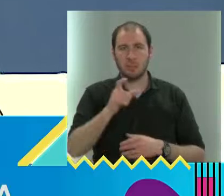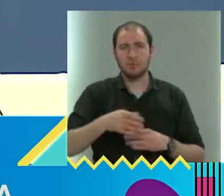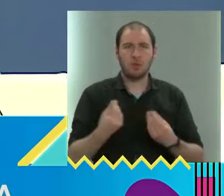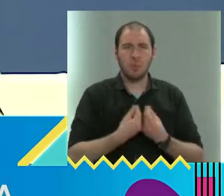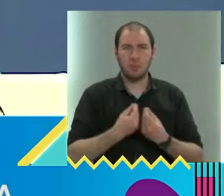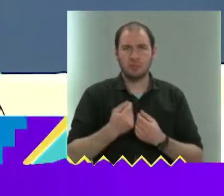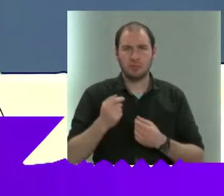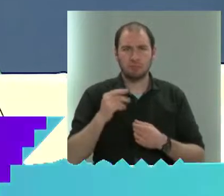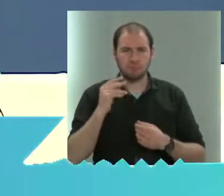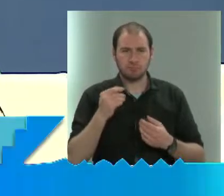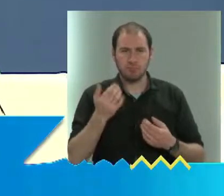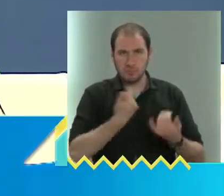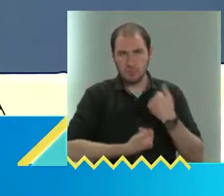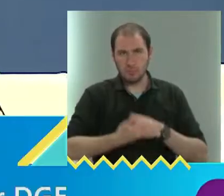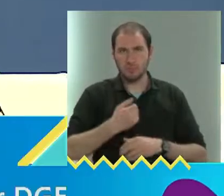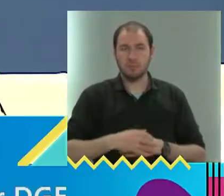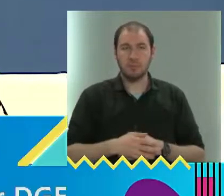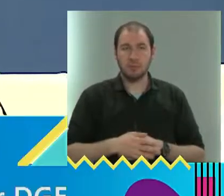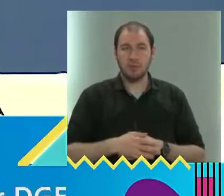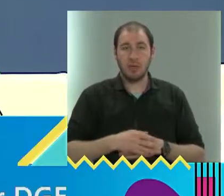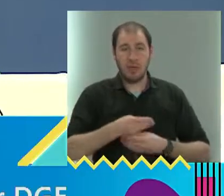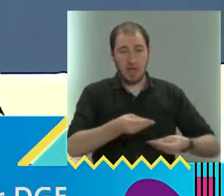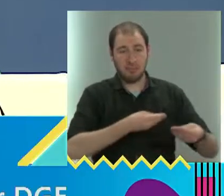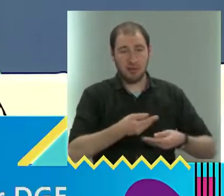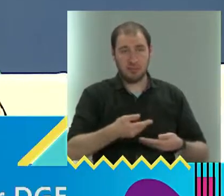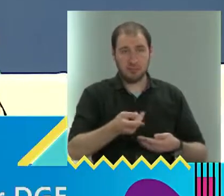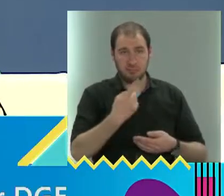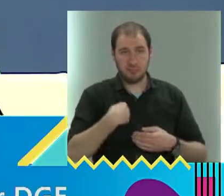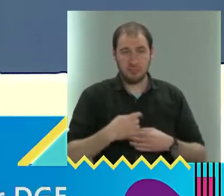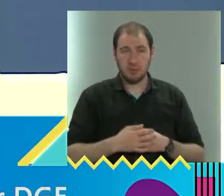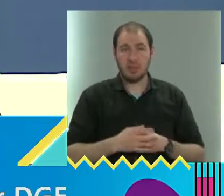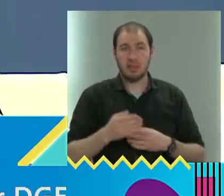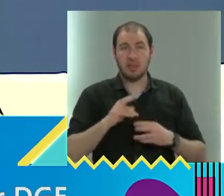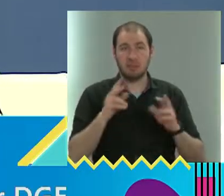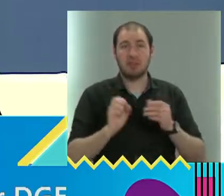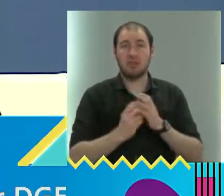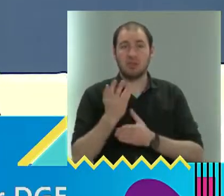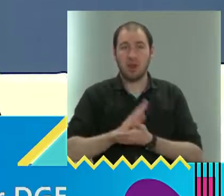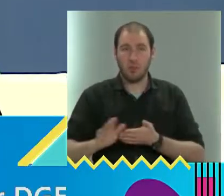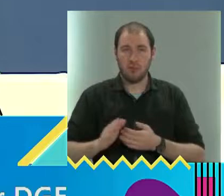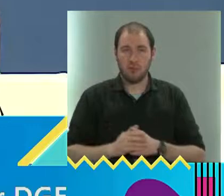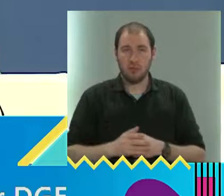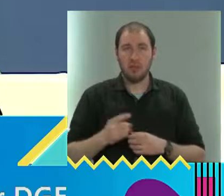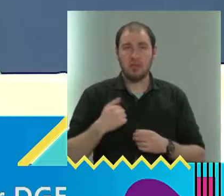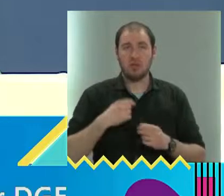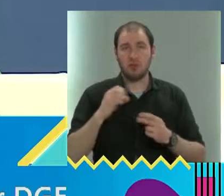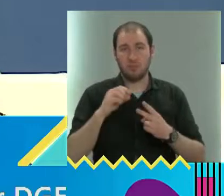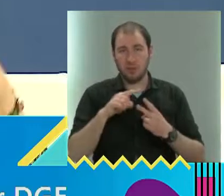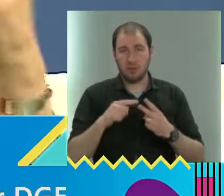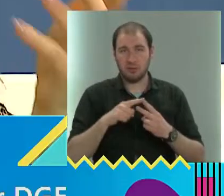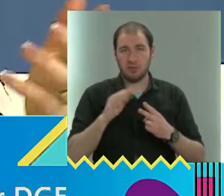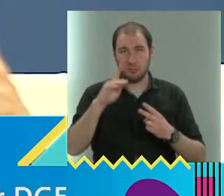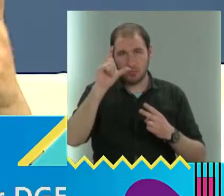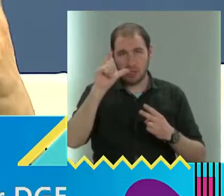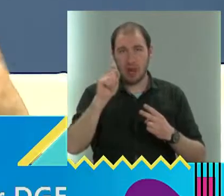nos decían, miren, vino una empresa, por eso hablamos de nuevas tecnologías, voy a dar 2 nombres, una es